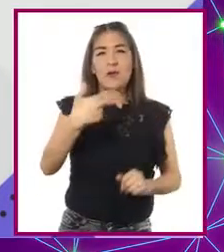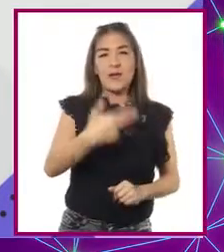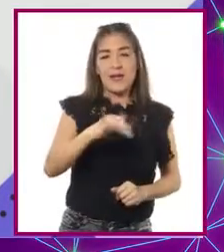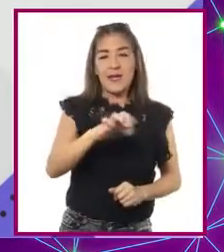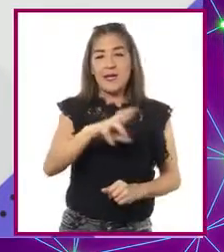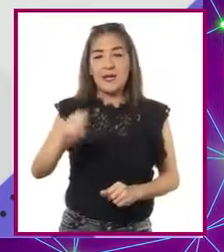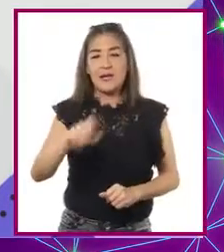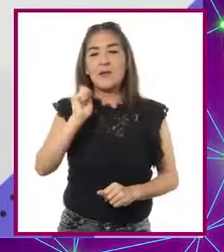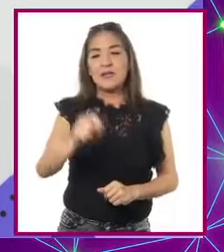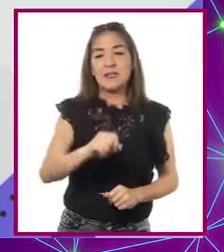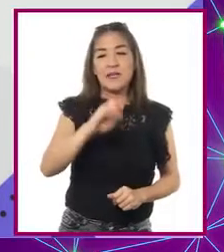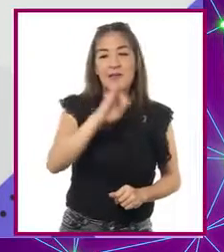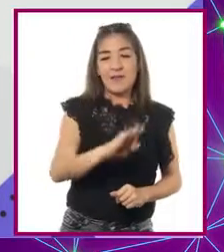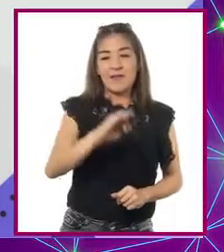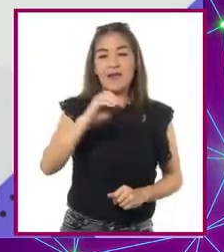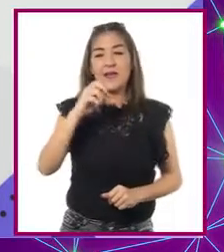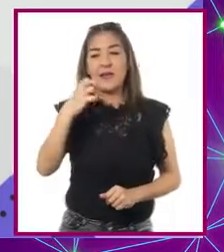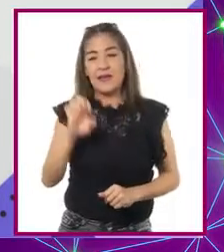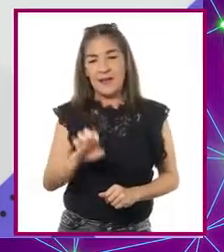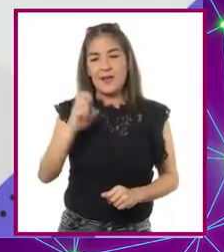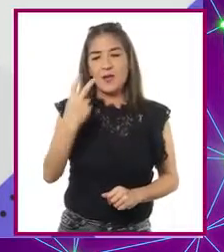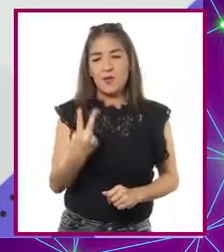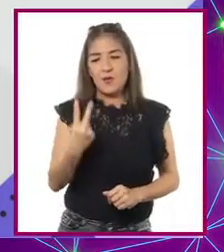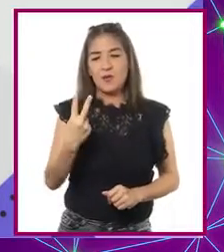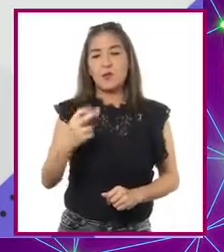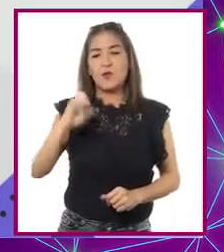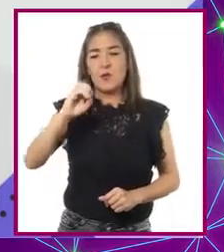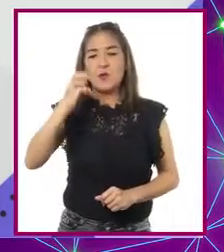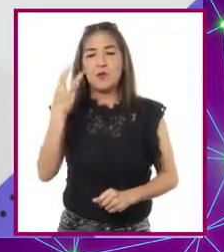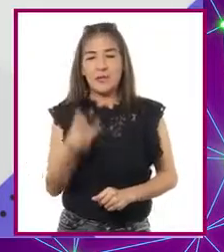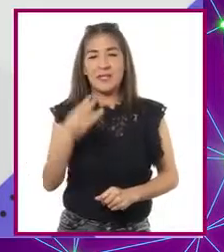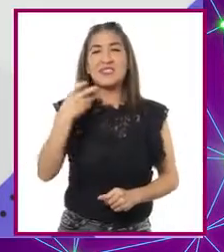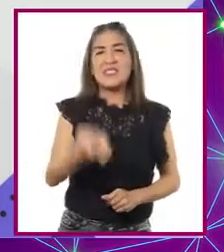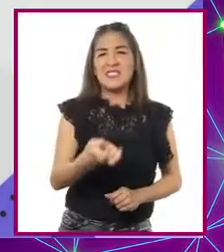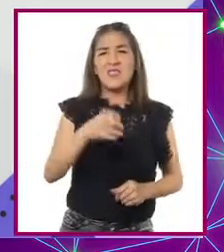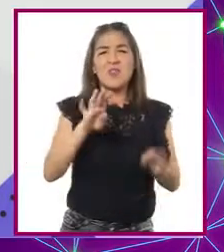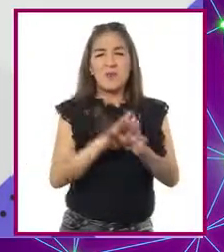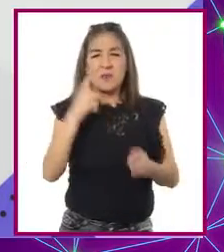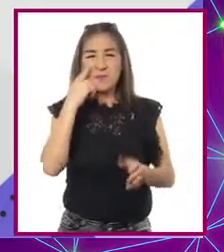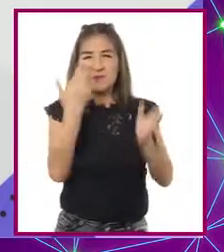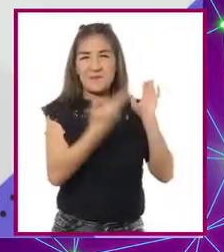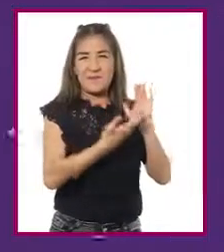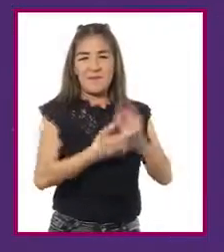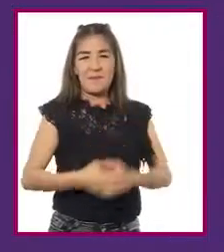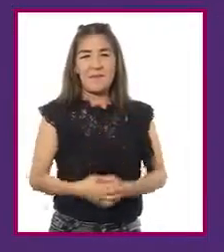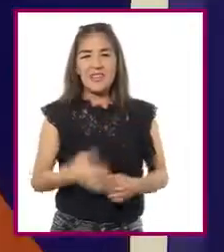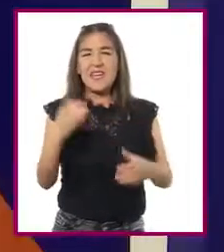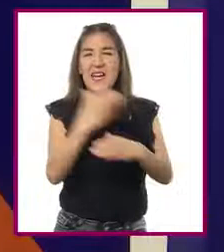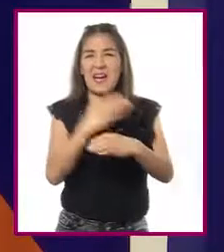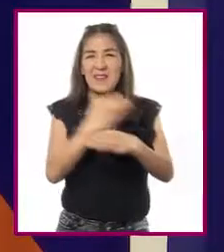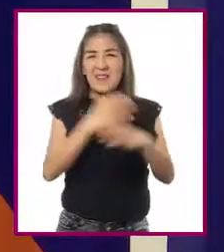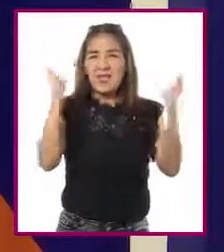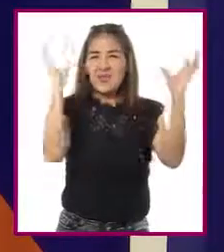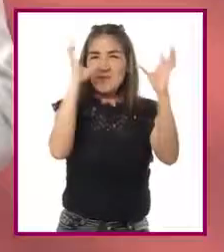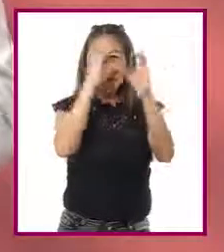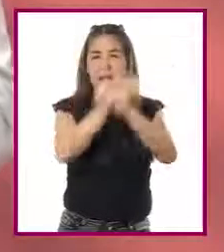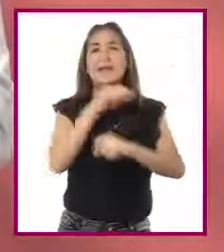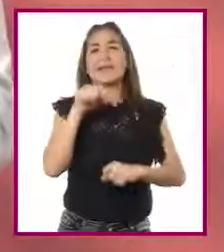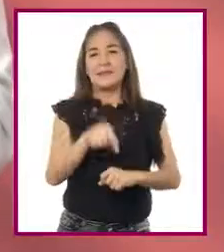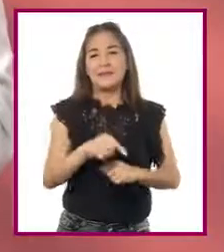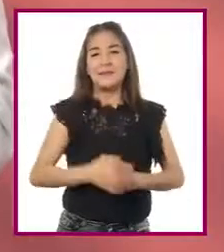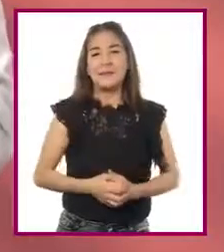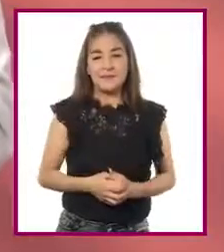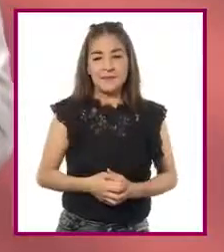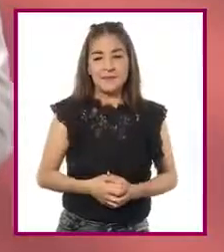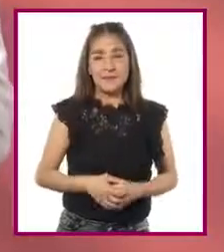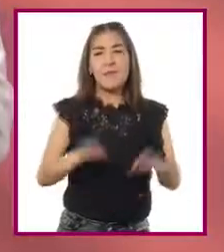3, Fe2O3, que es una sustancia café que vemos cuando algo se oxida.